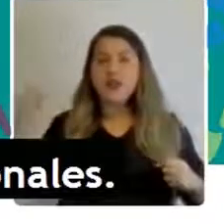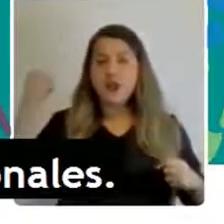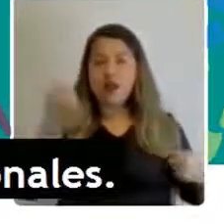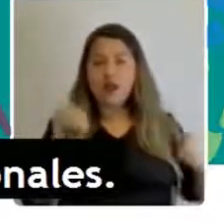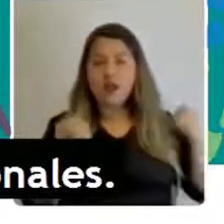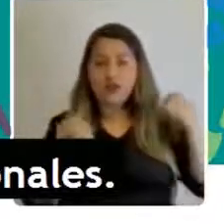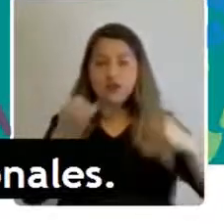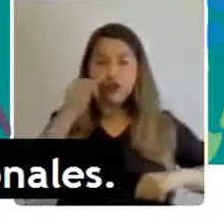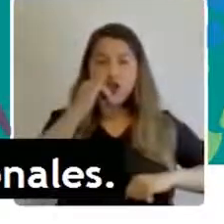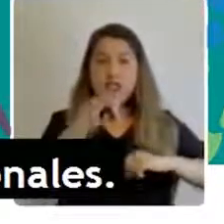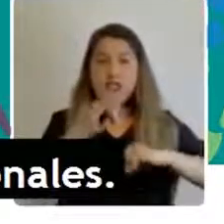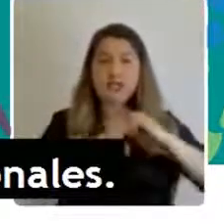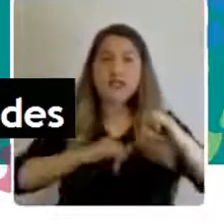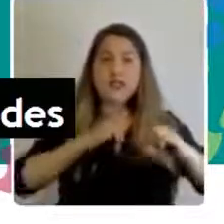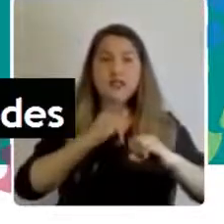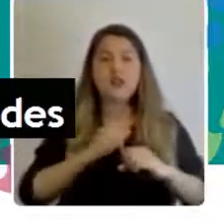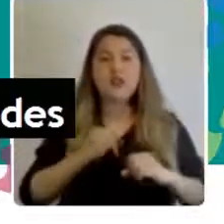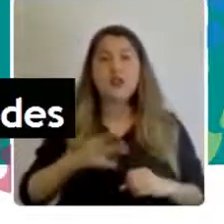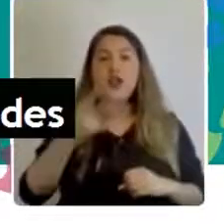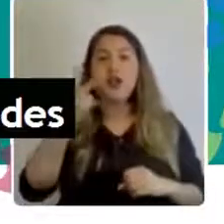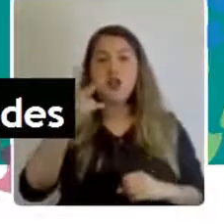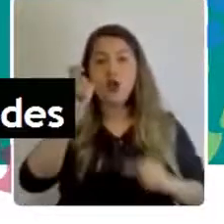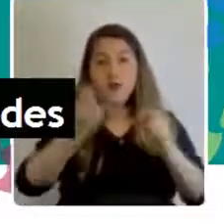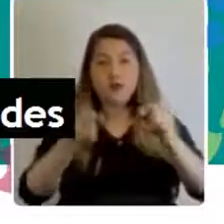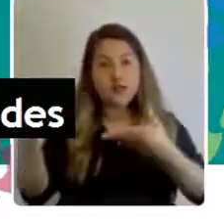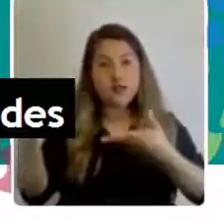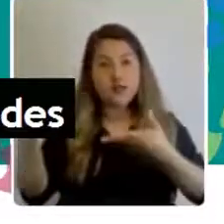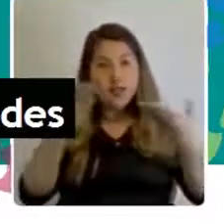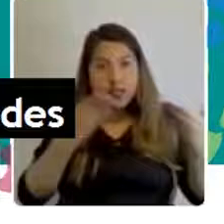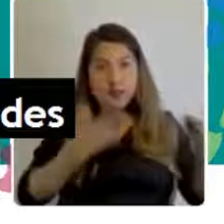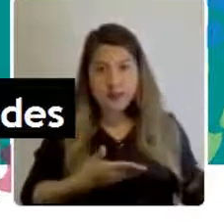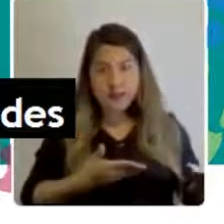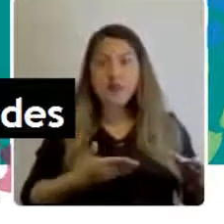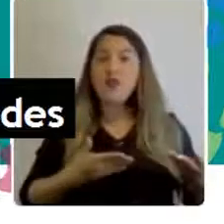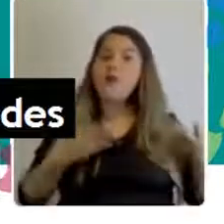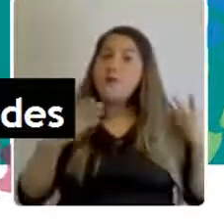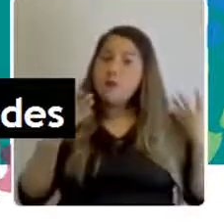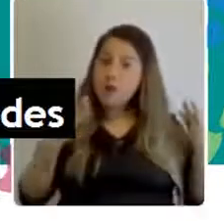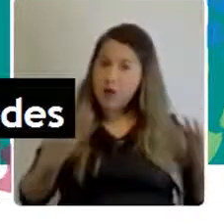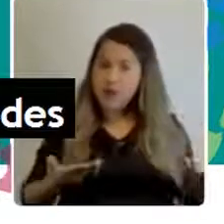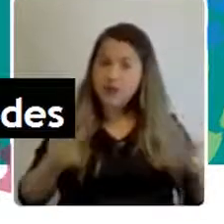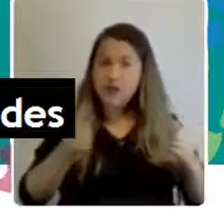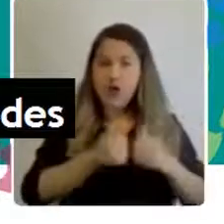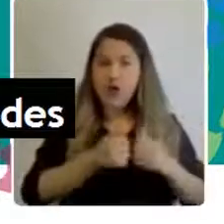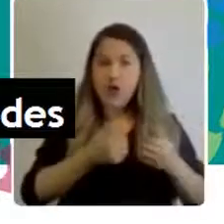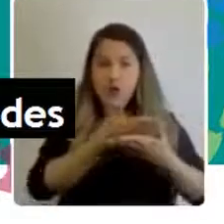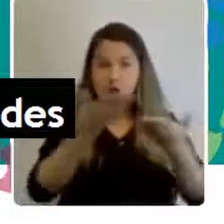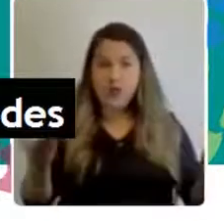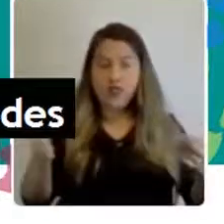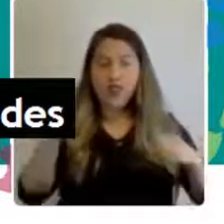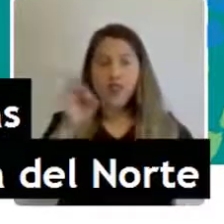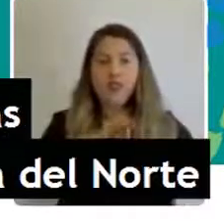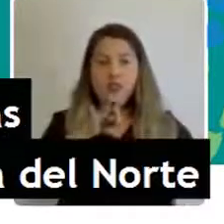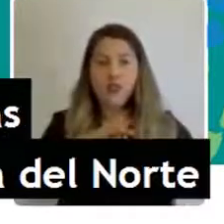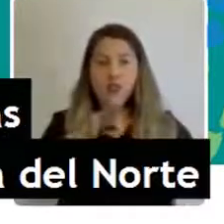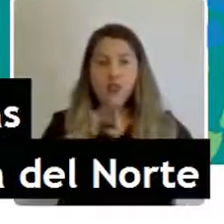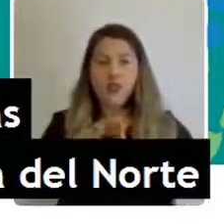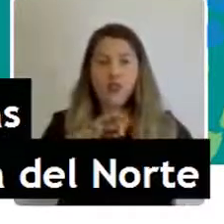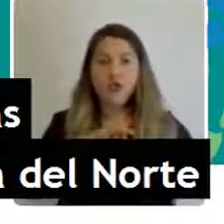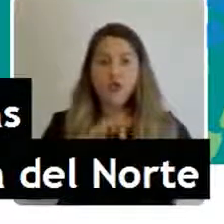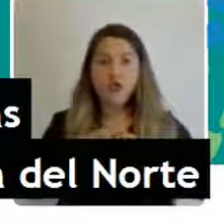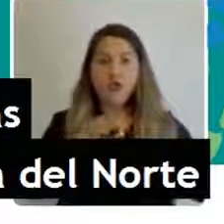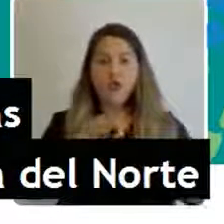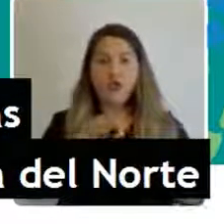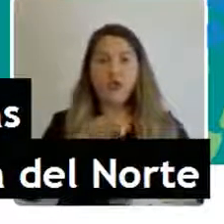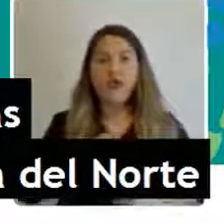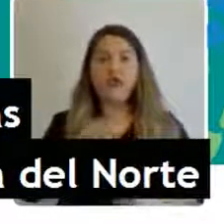dos invitados internacionales. Y para eso quiero dejar ahora con ustedes justamente al doctor Stephen Groft, que va a abordar